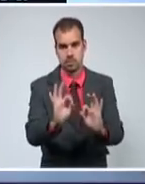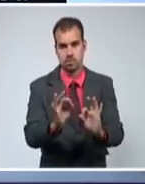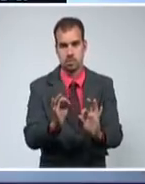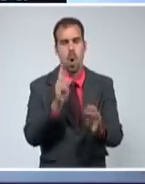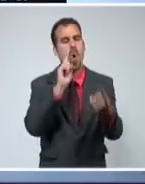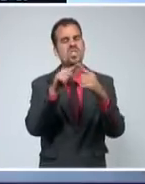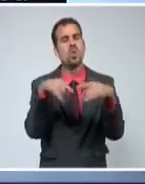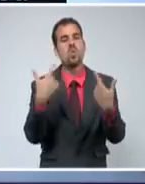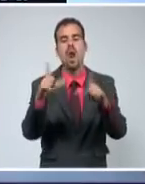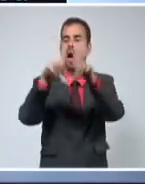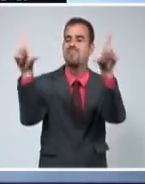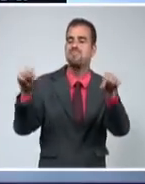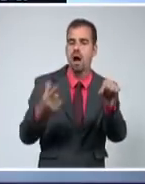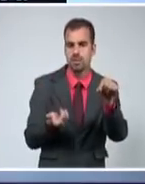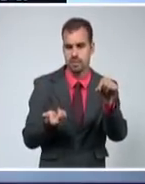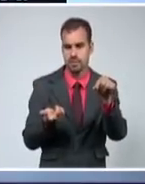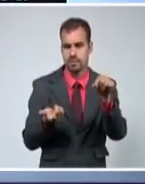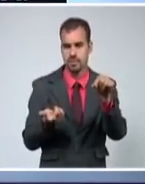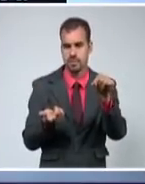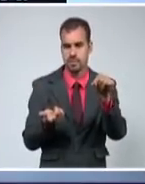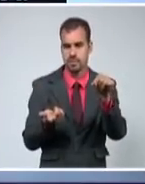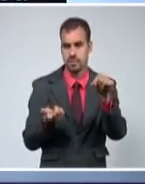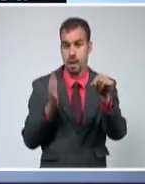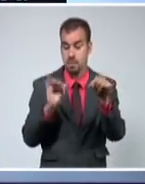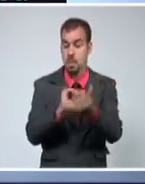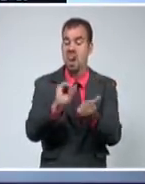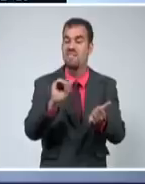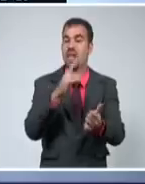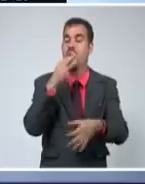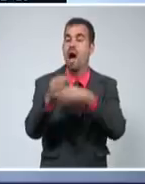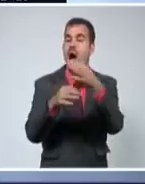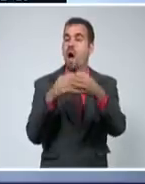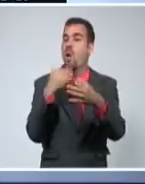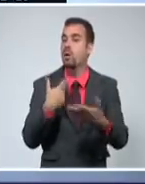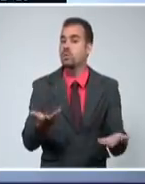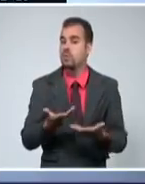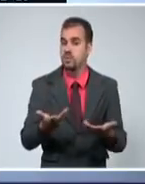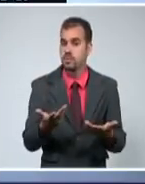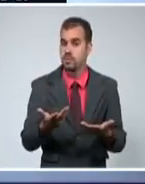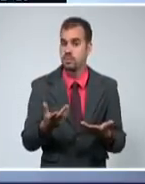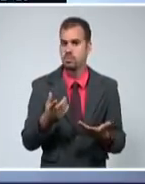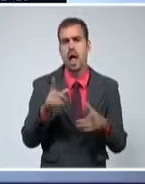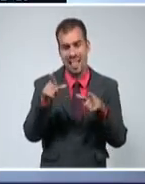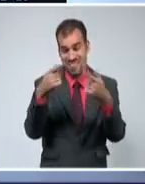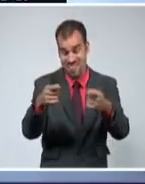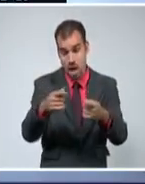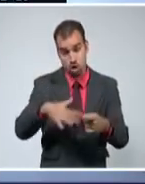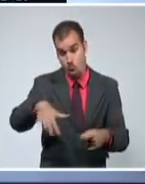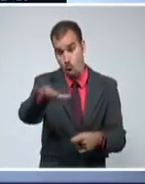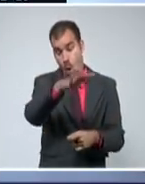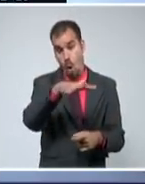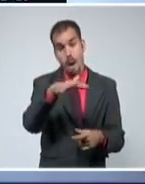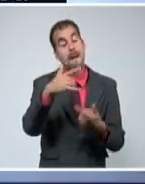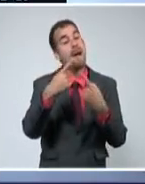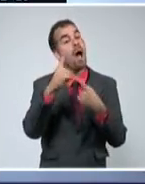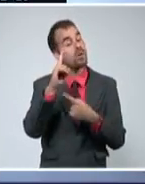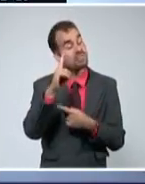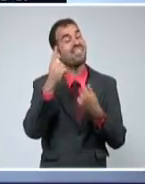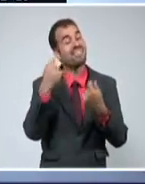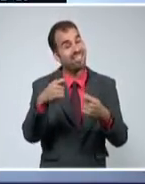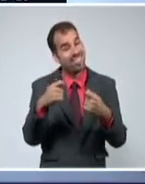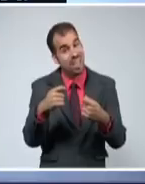propaganda suya en el ejercicio de esa libertad de expresión que ese derecho como todos tienen límites establecidos en la